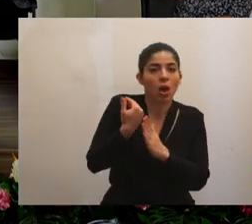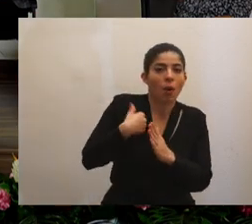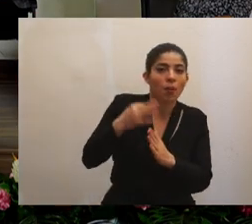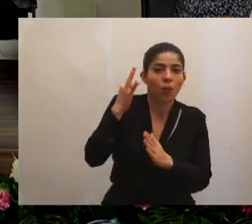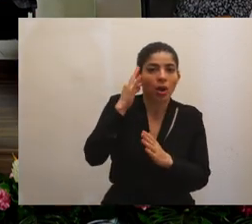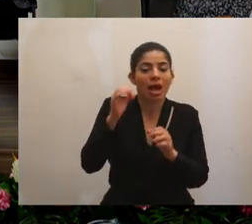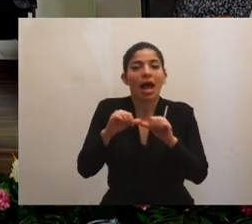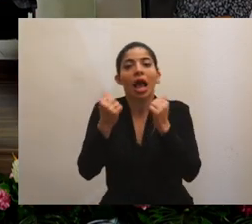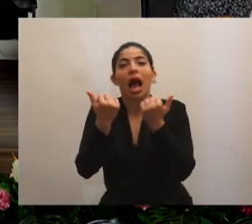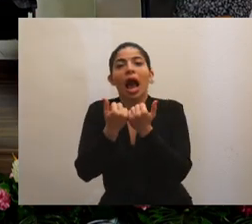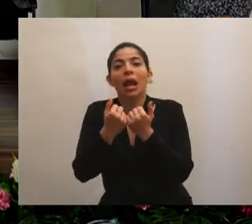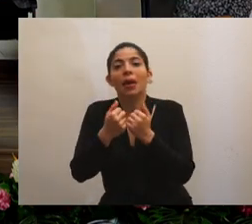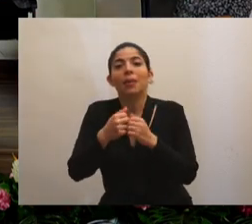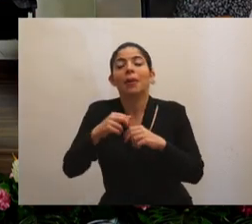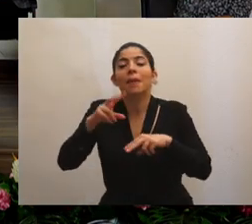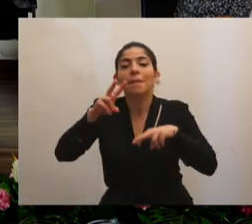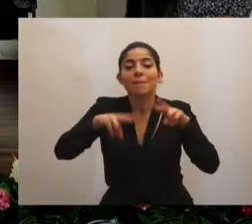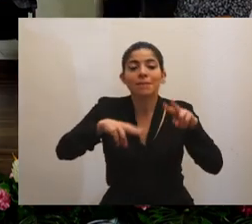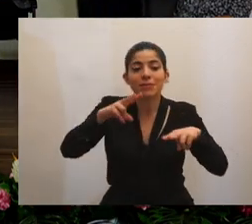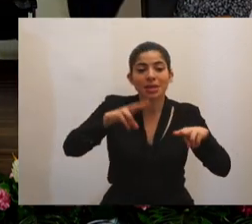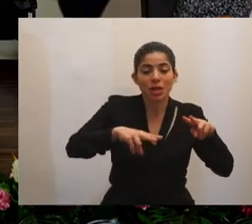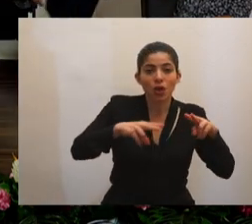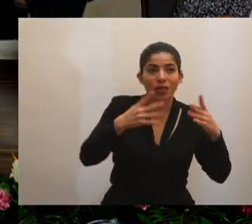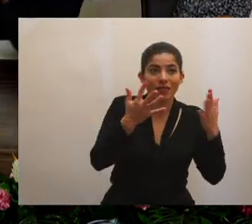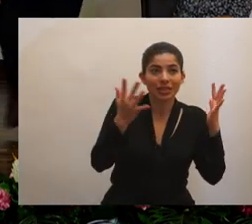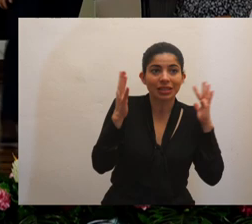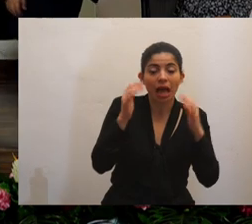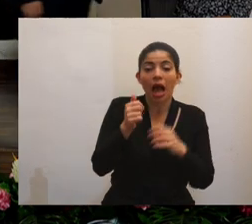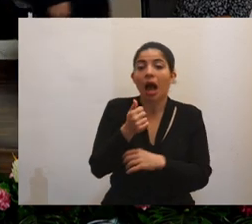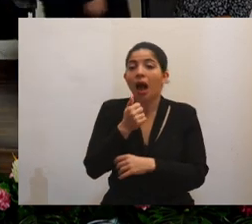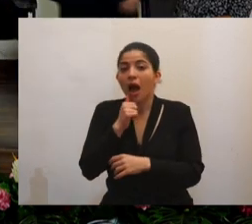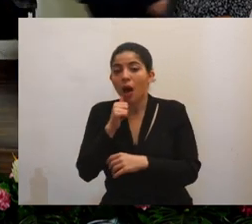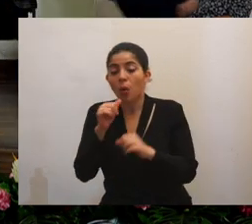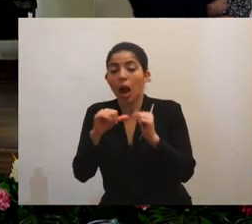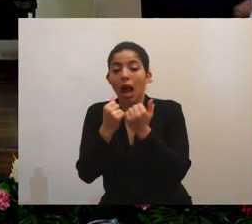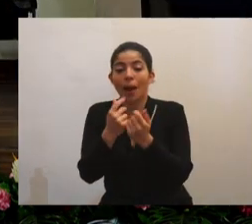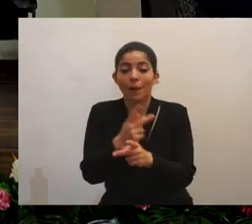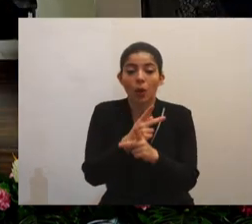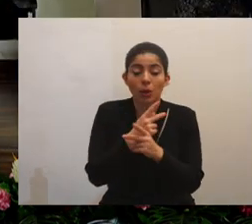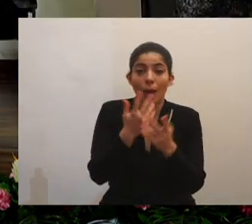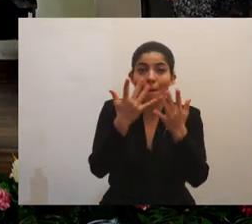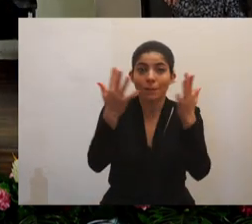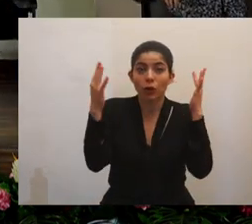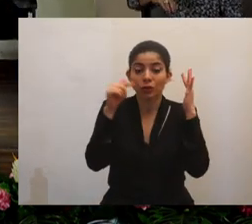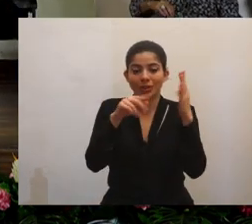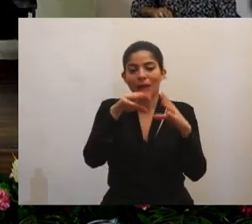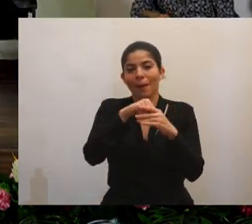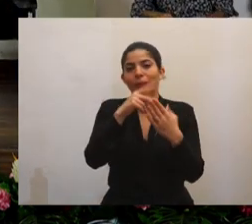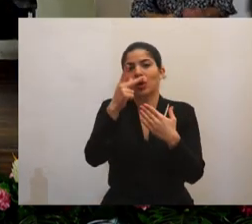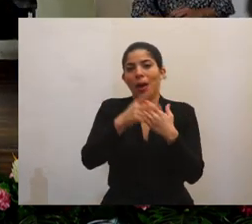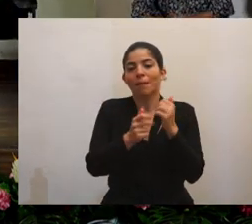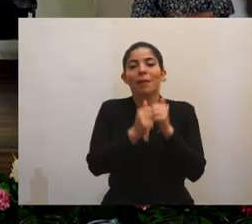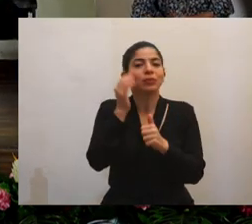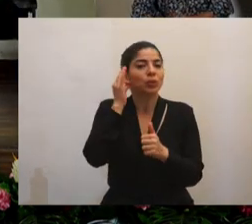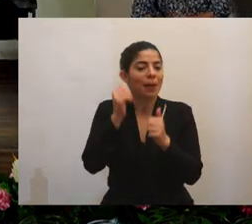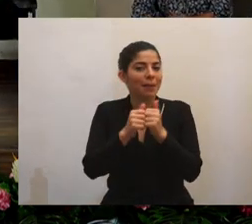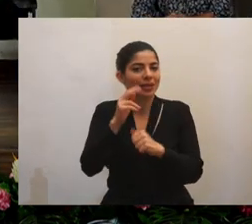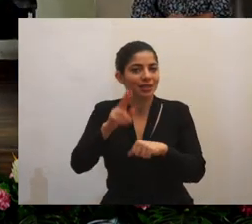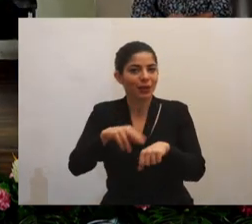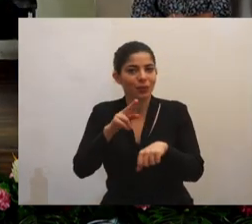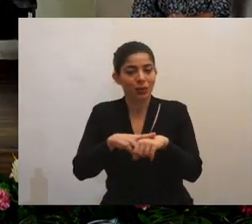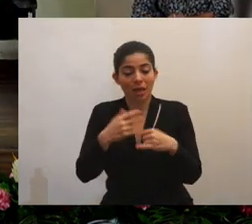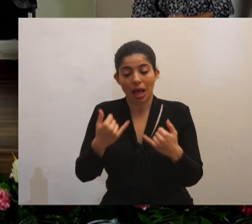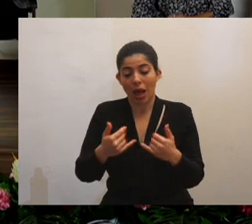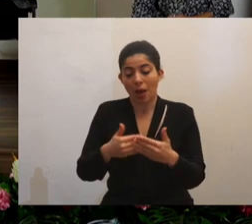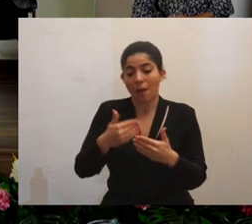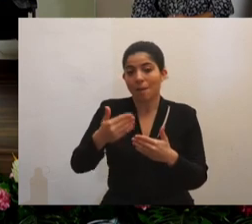sector biodiversidad, aguas, áreas protegidas, bosques del programa Más Mujeres, Más Naturas. Procedemos